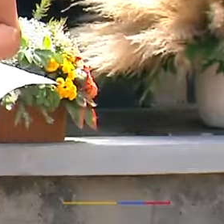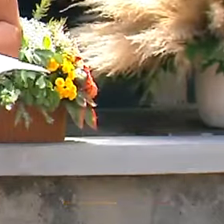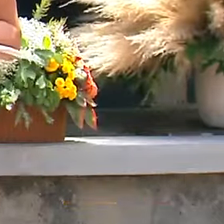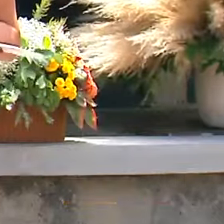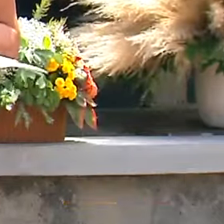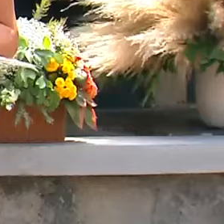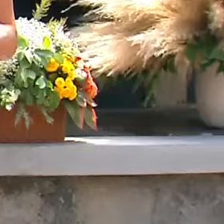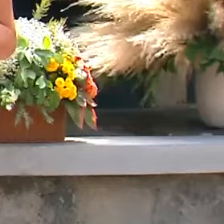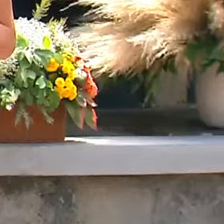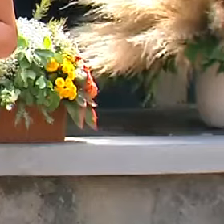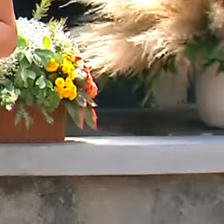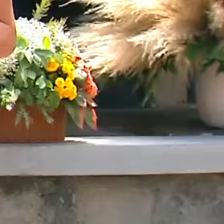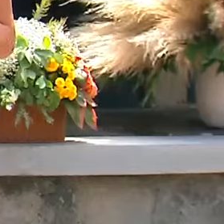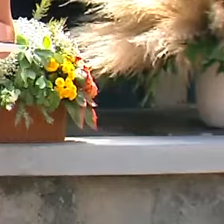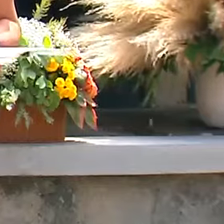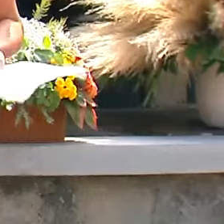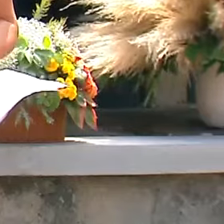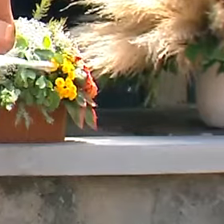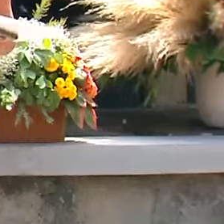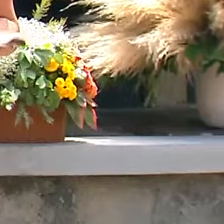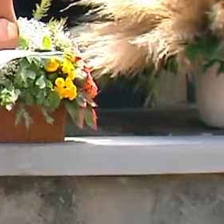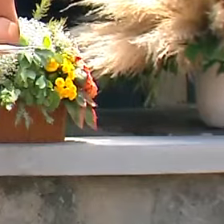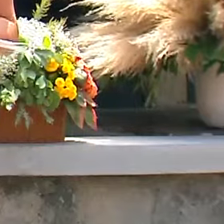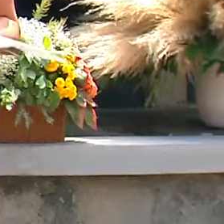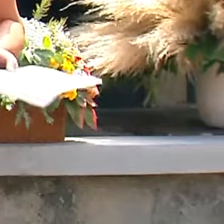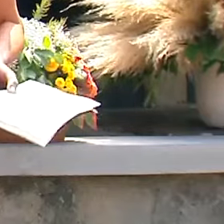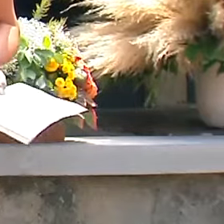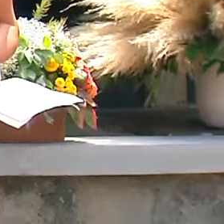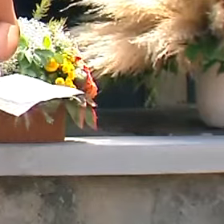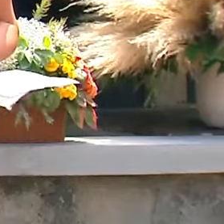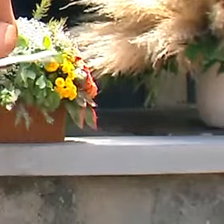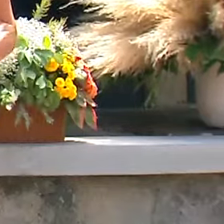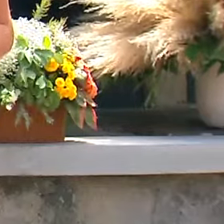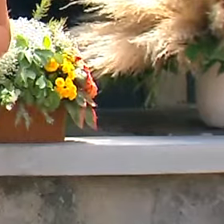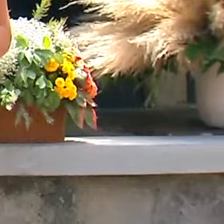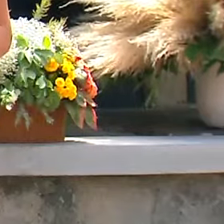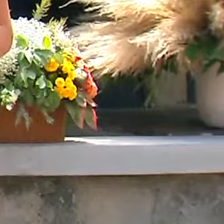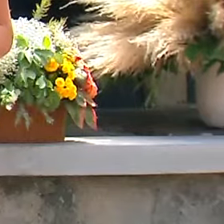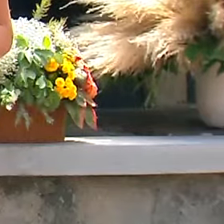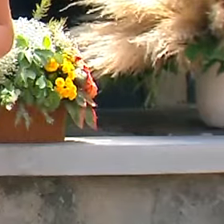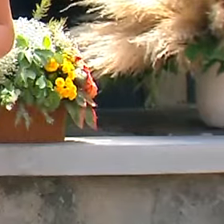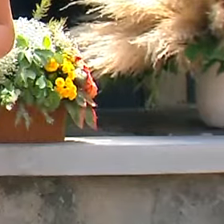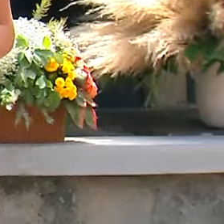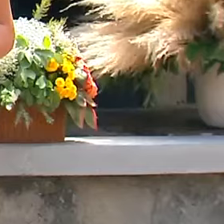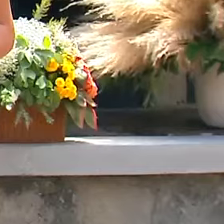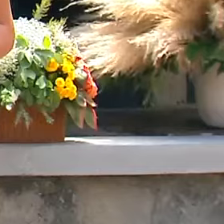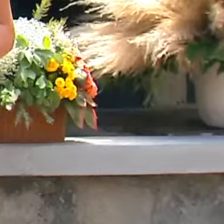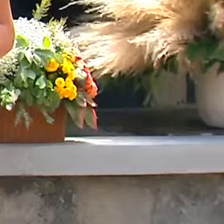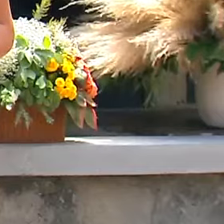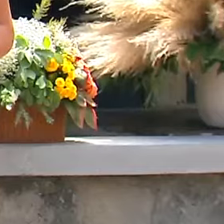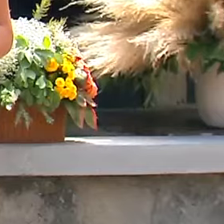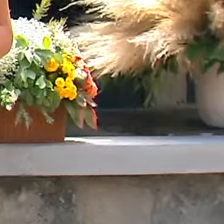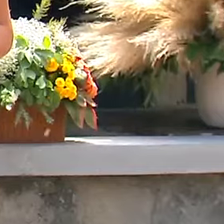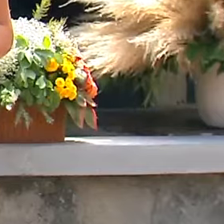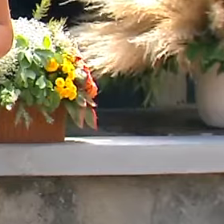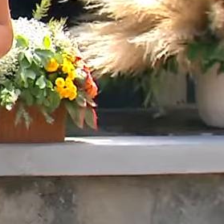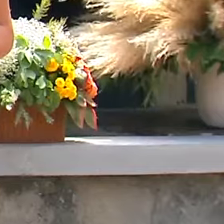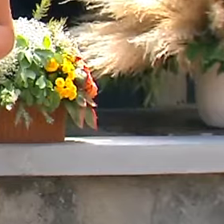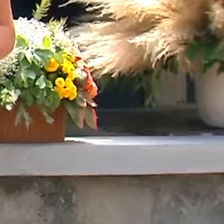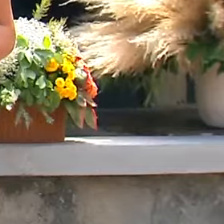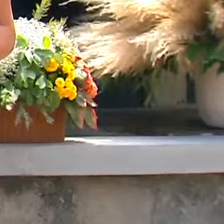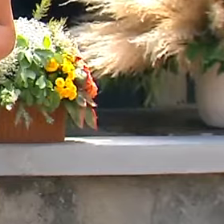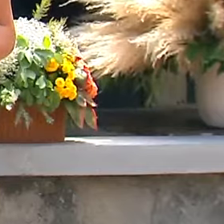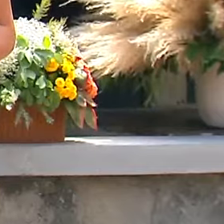Javier, nos despedimos de toda esta belleza de ciudad de la Bella Cuenca. Así es, bueno, enseguida una declaración de prensa de las autoridades